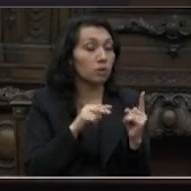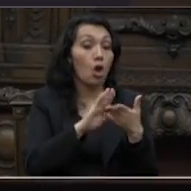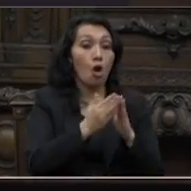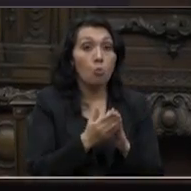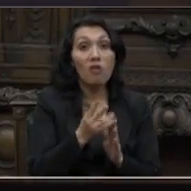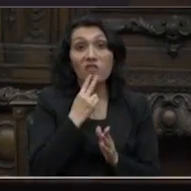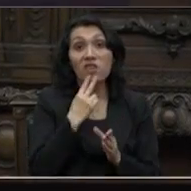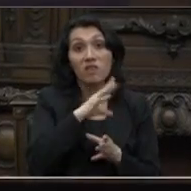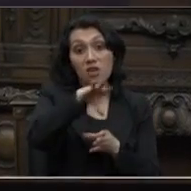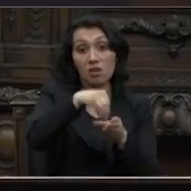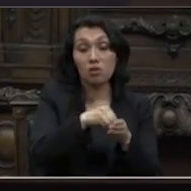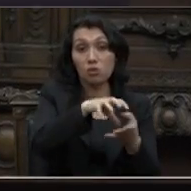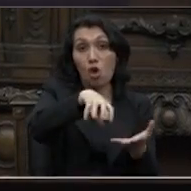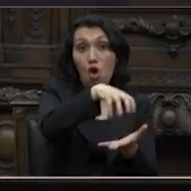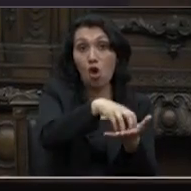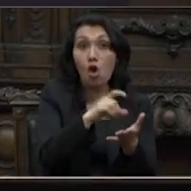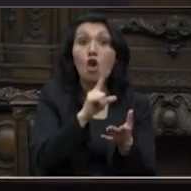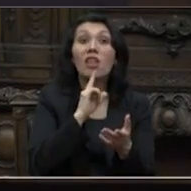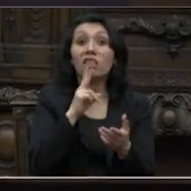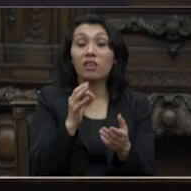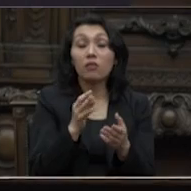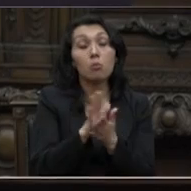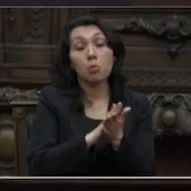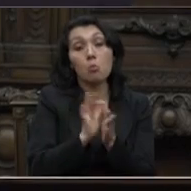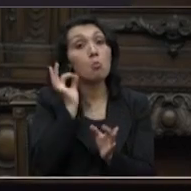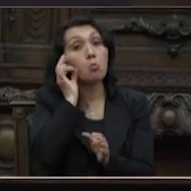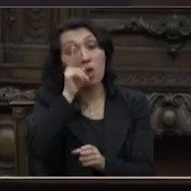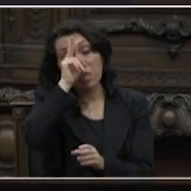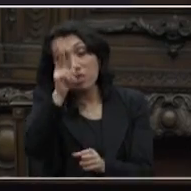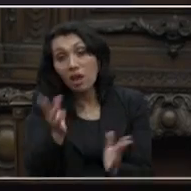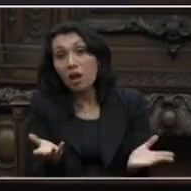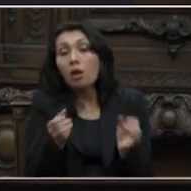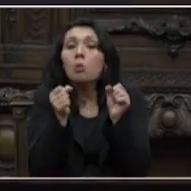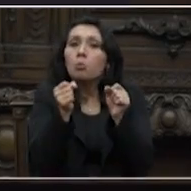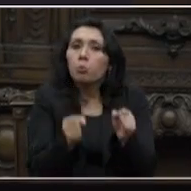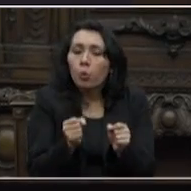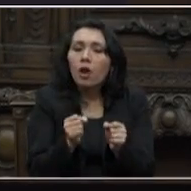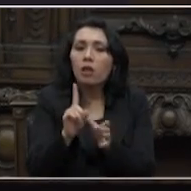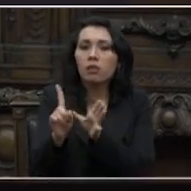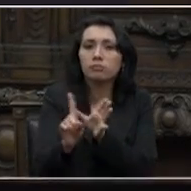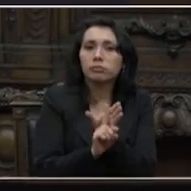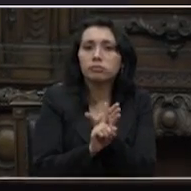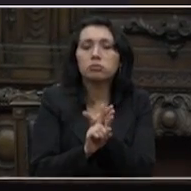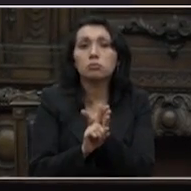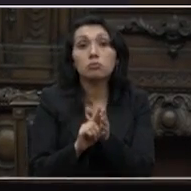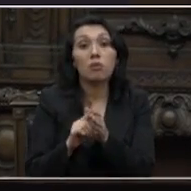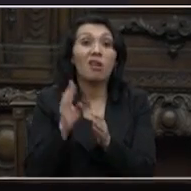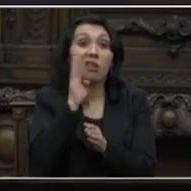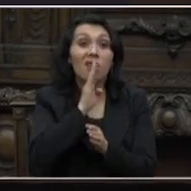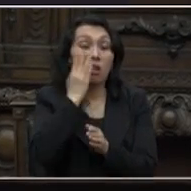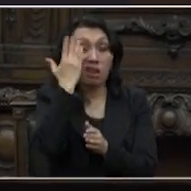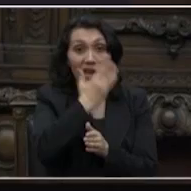comunitaria, colectiva, si estamos hablando de mujeres indígenas, que puede pertenecer a un grupo